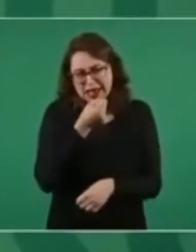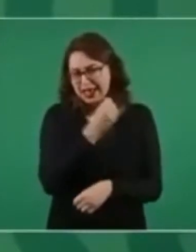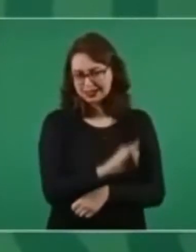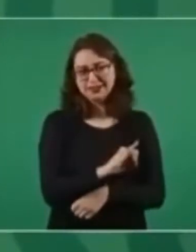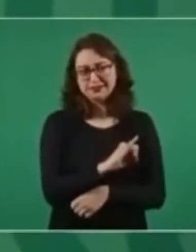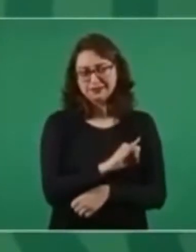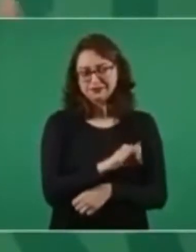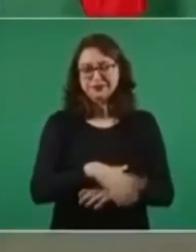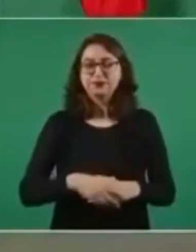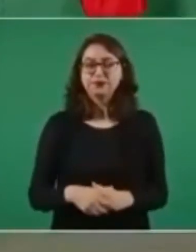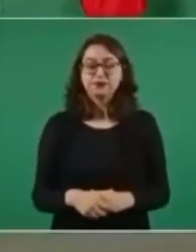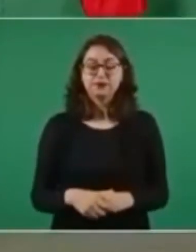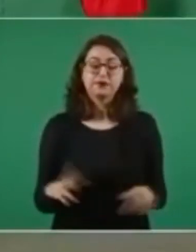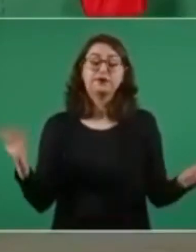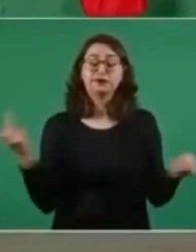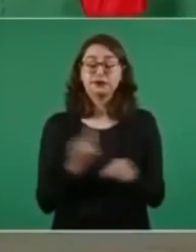y